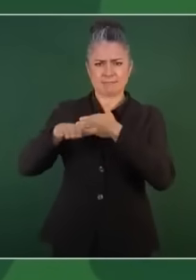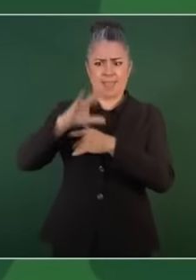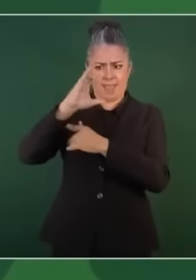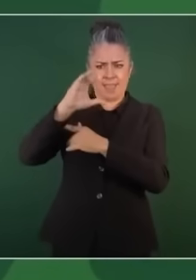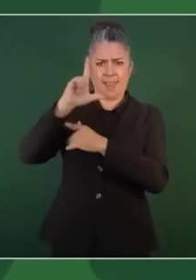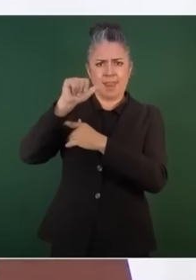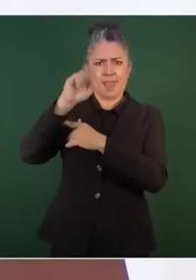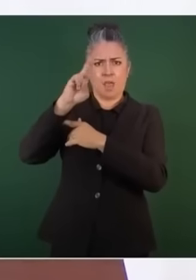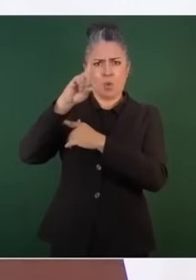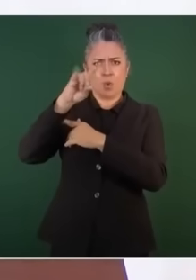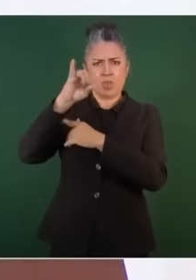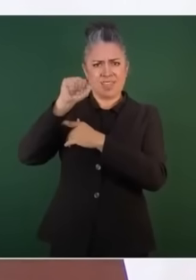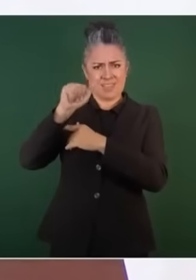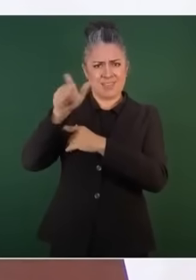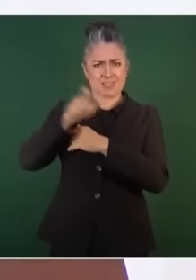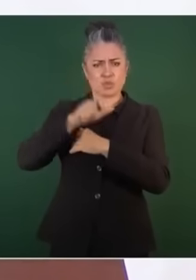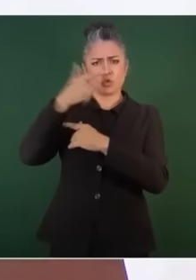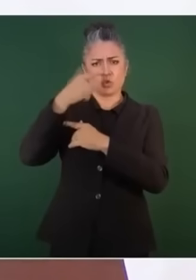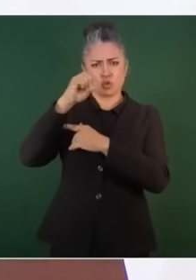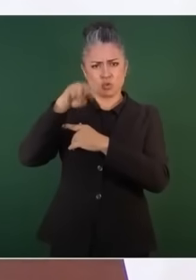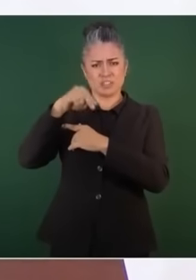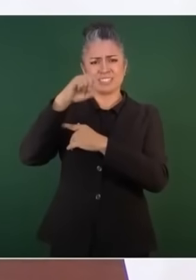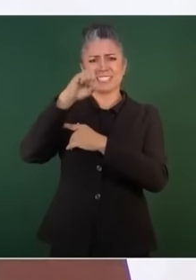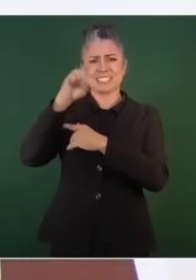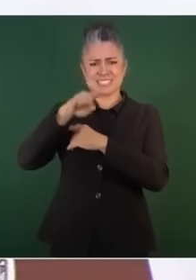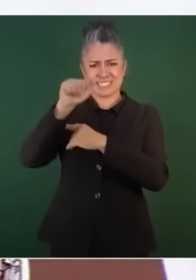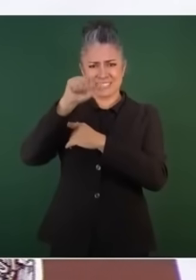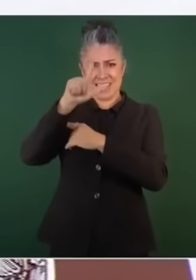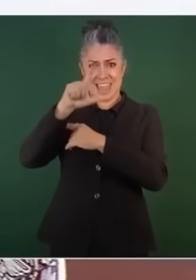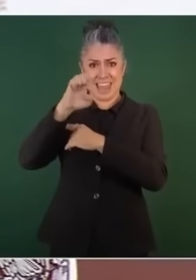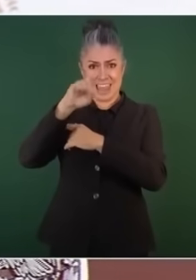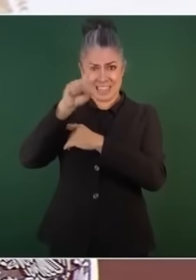González, que estos tienen